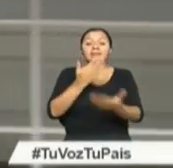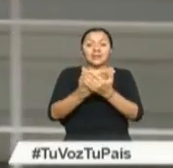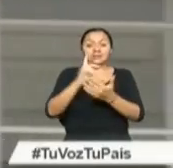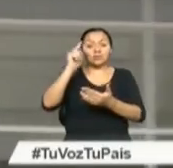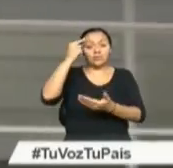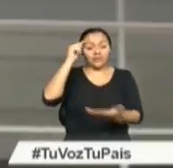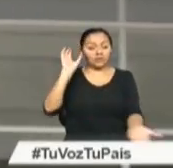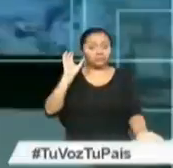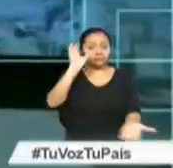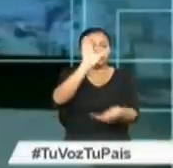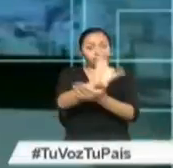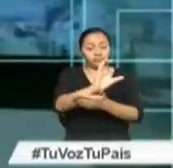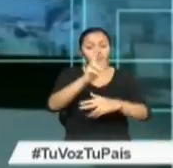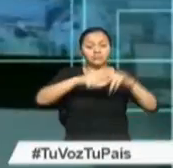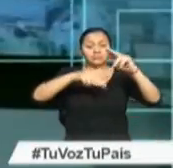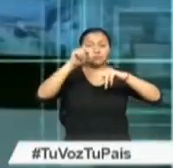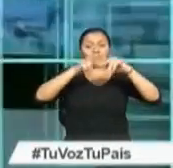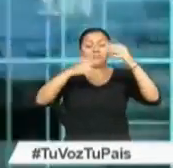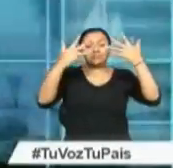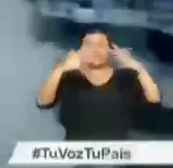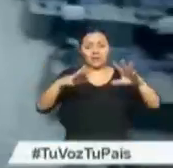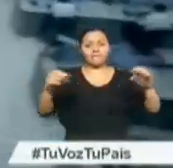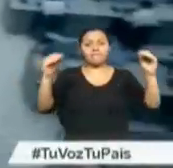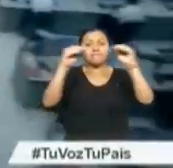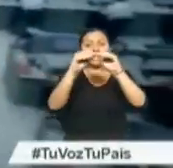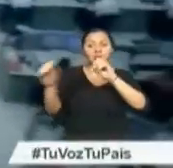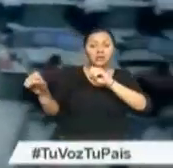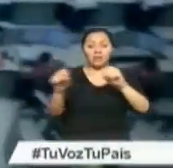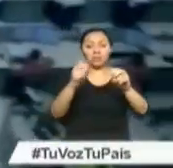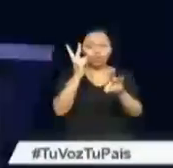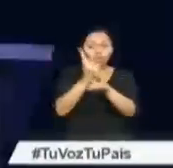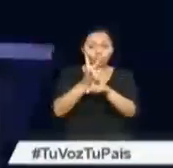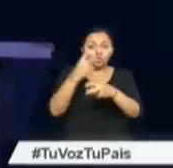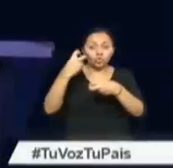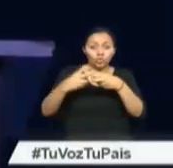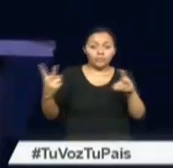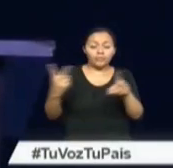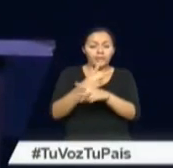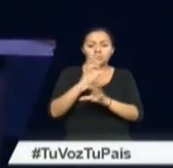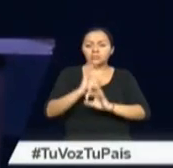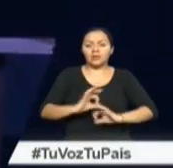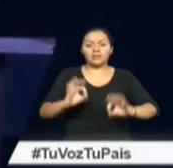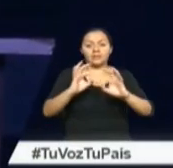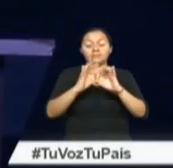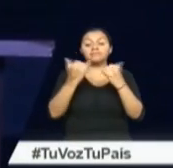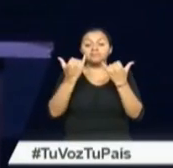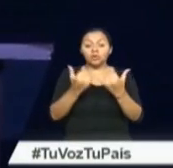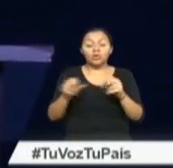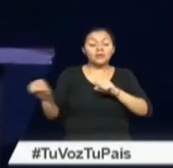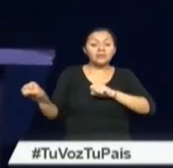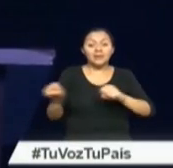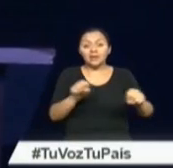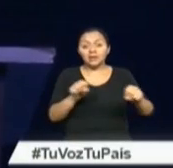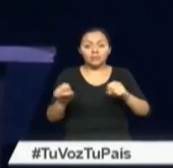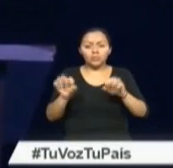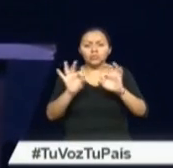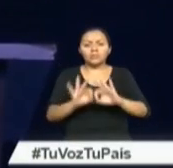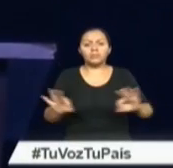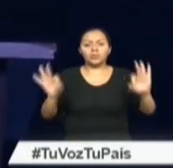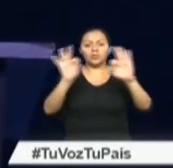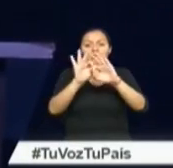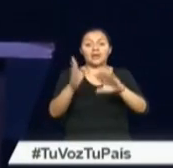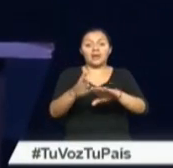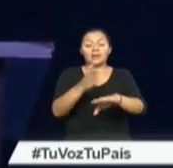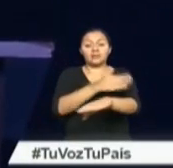públicas, los efectos del terremoto no fueron mayores en número de víctimas. El terremoto nos demostró también la importancia de la inversión